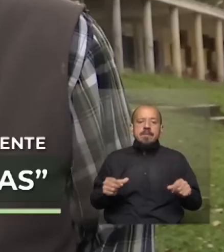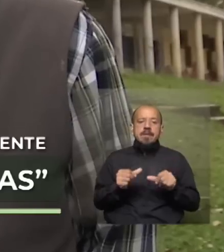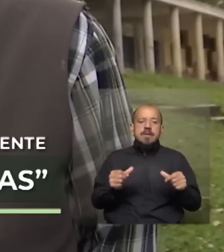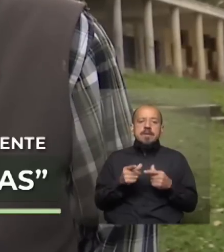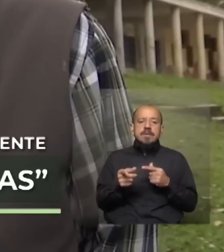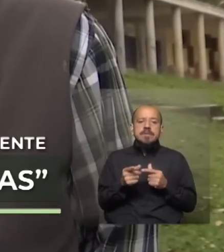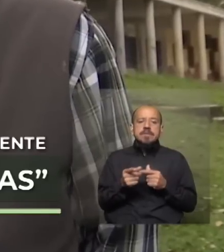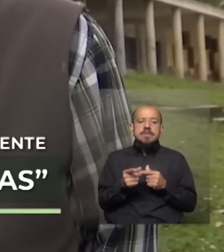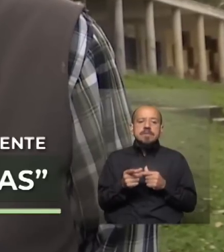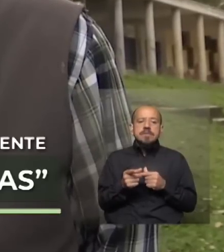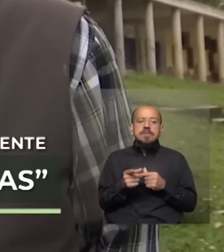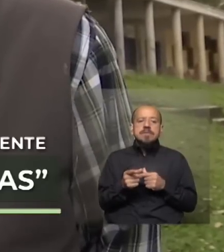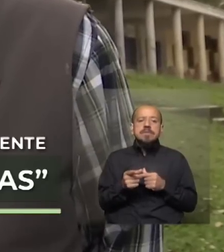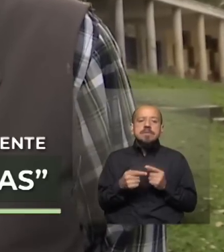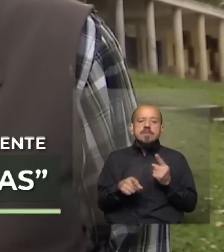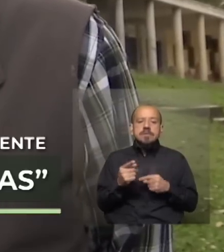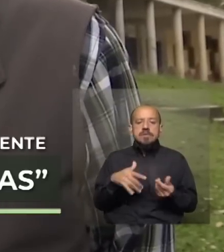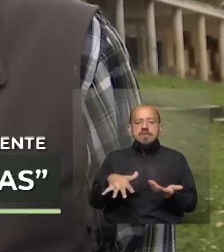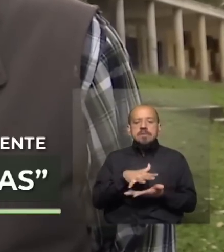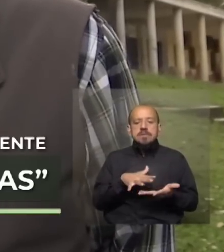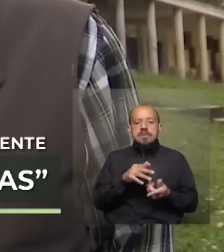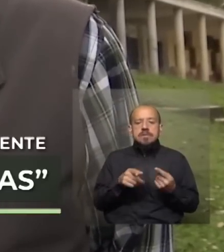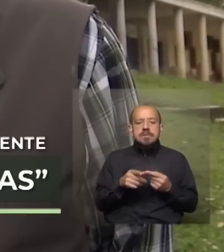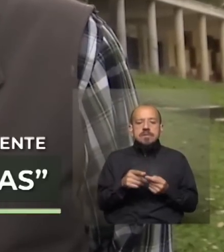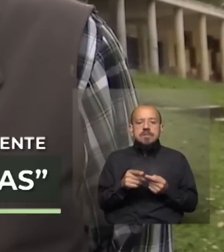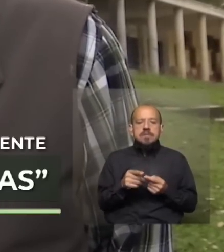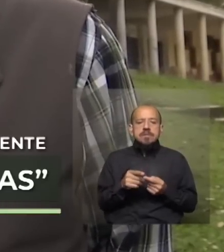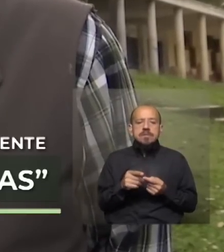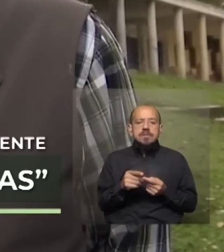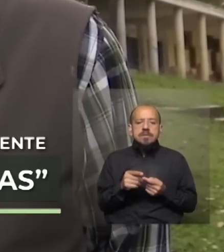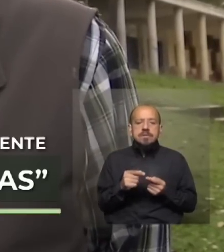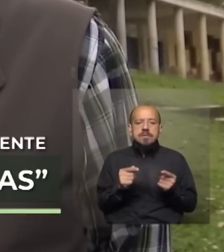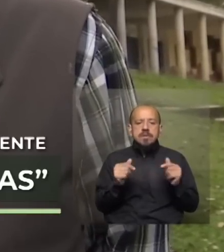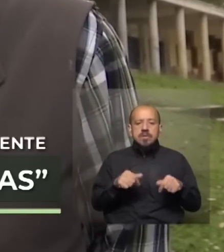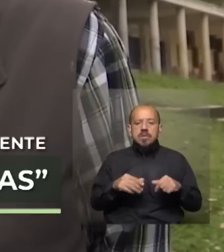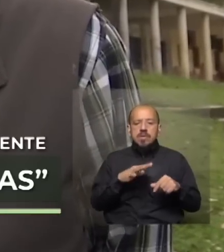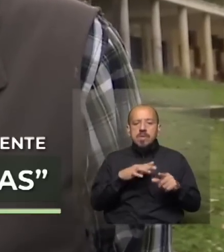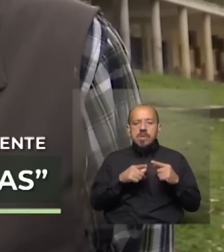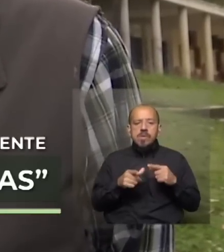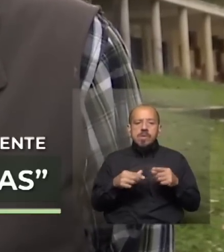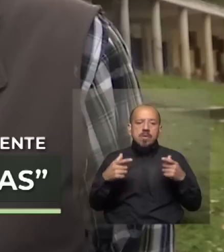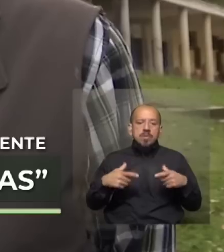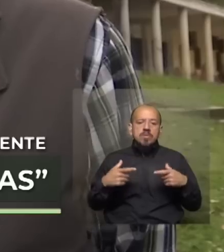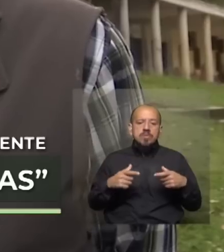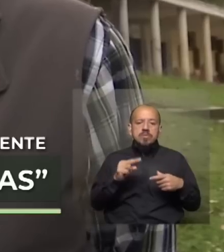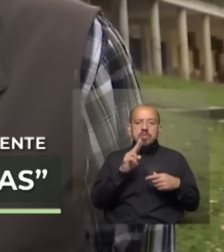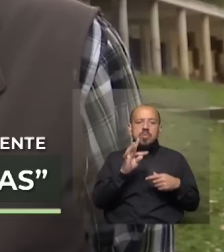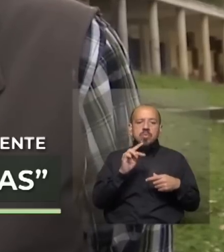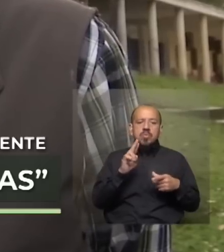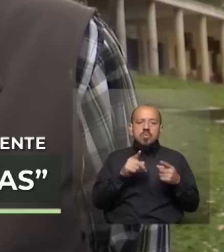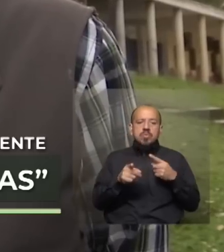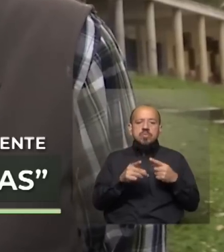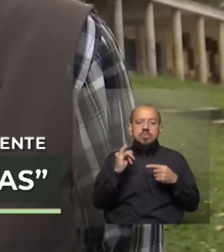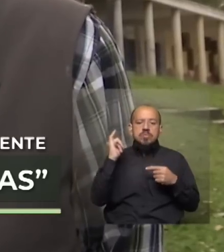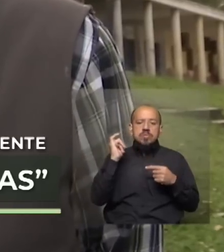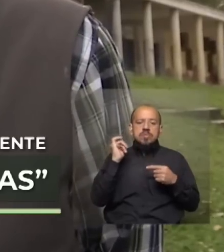el fin de un poco revelar al barrio no este que hoy donde está por suerte la utu de mal mil Norte